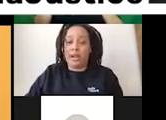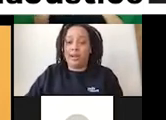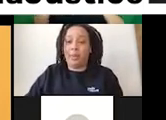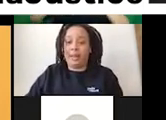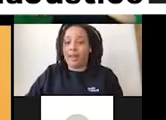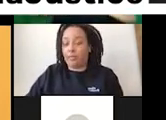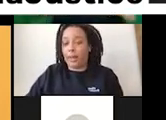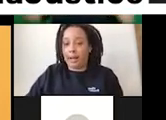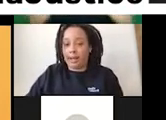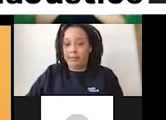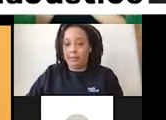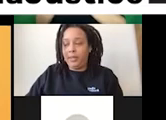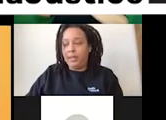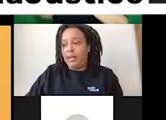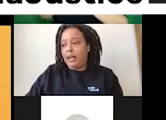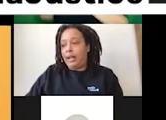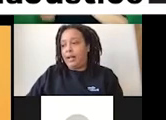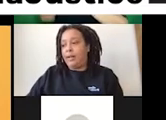un